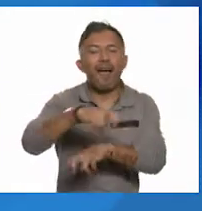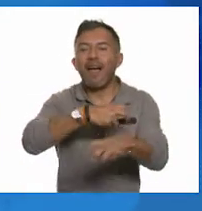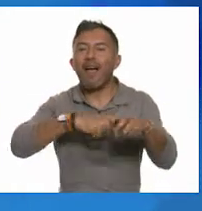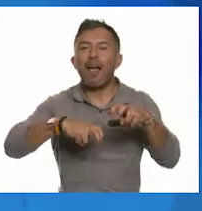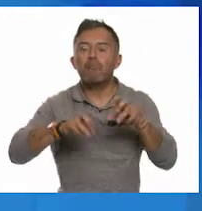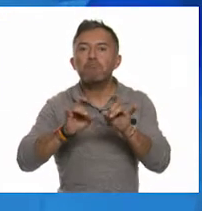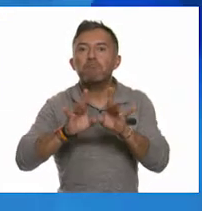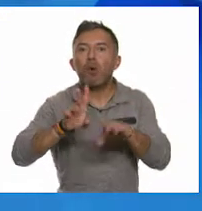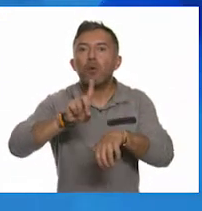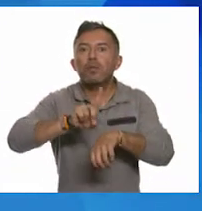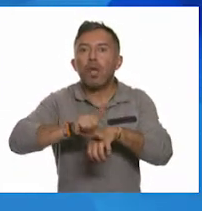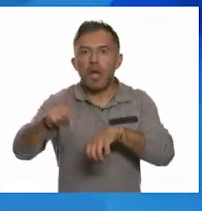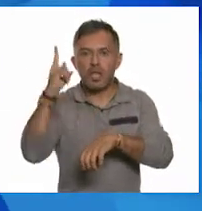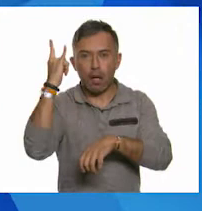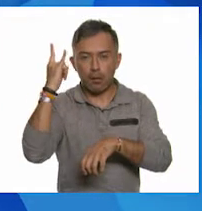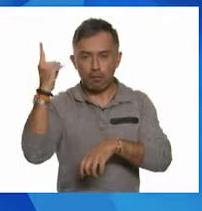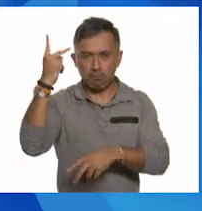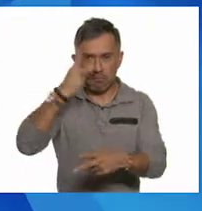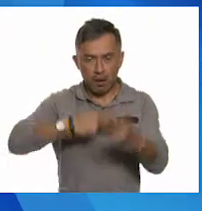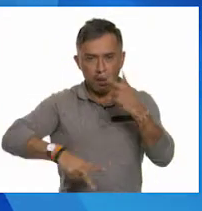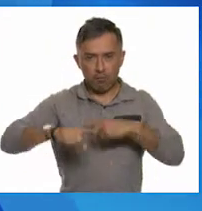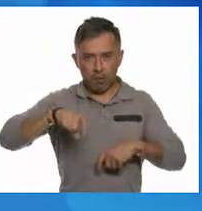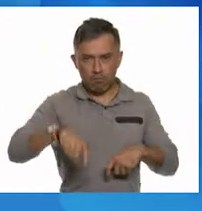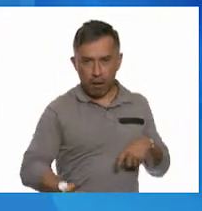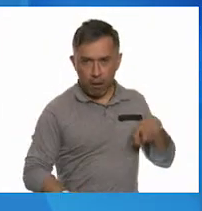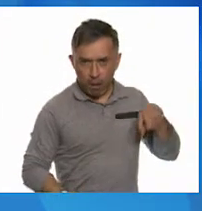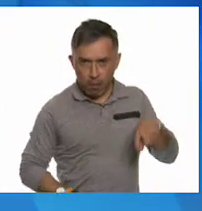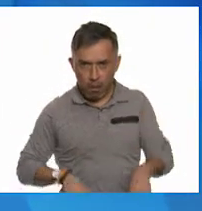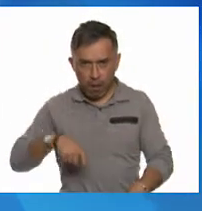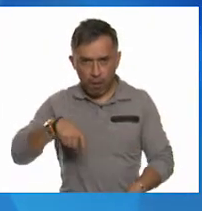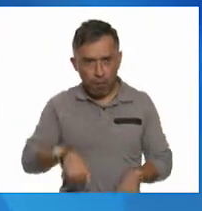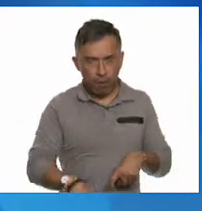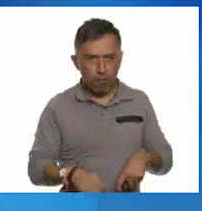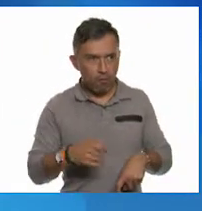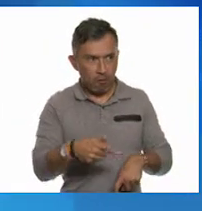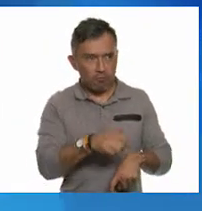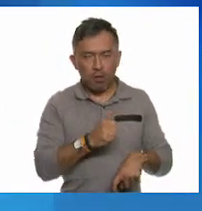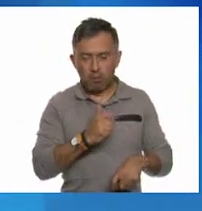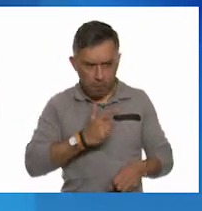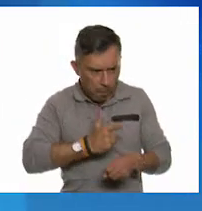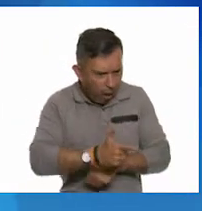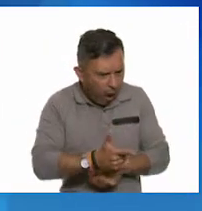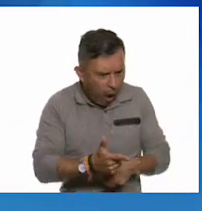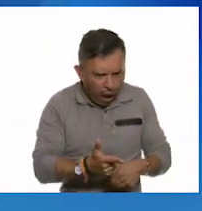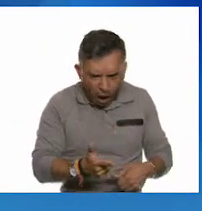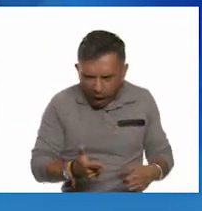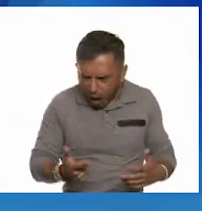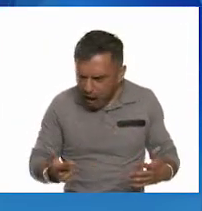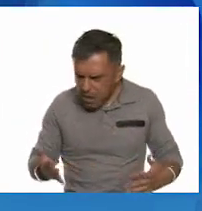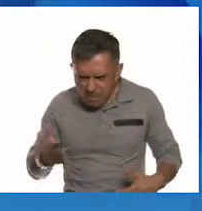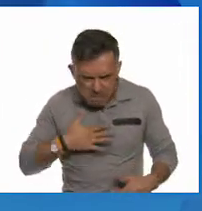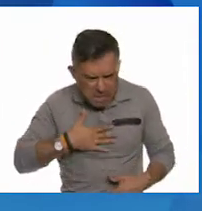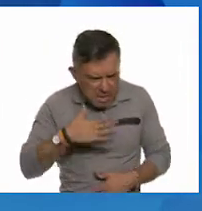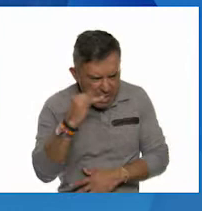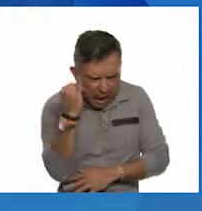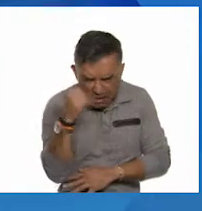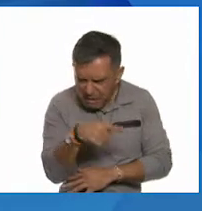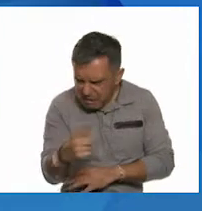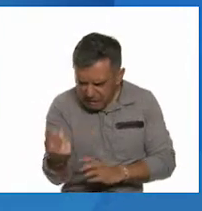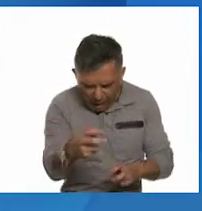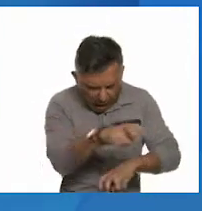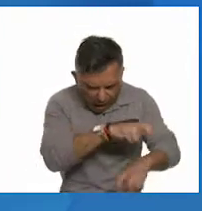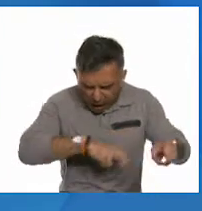un día el gigante regresó y los descubrió. ¿Qué hacéis en mi jardín?, gritó